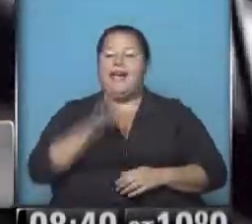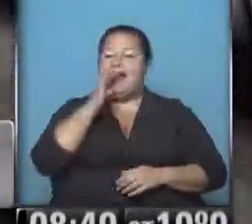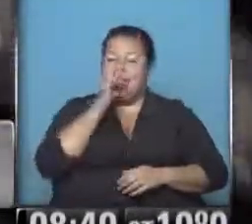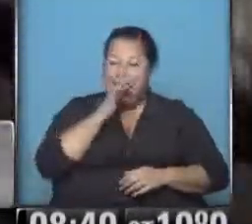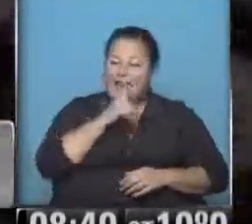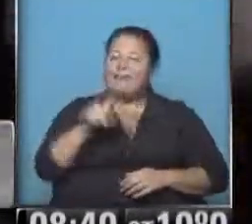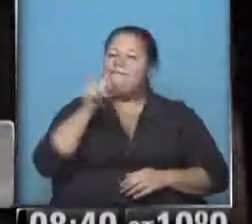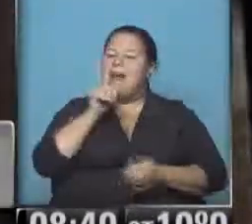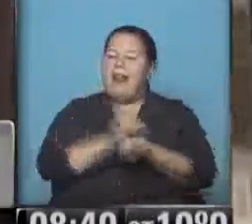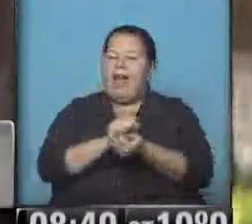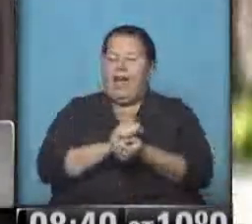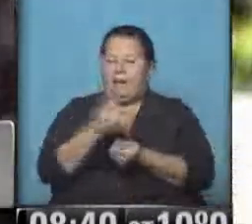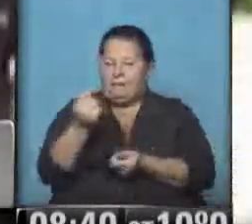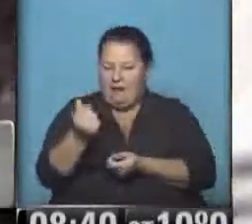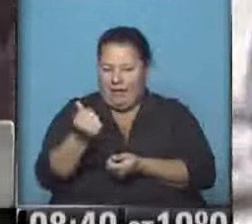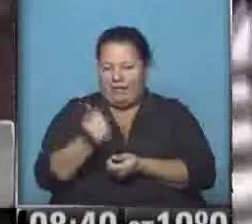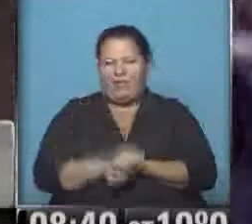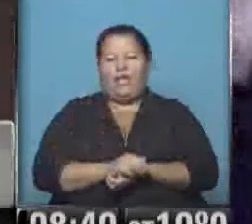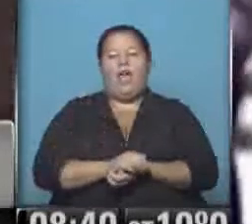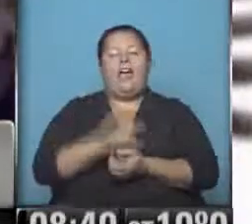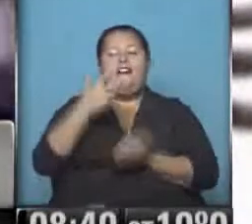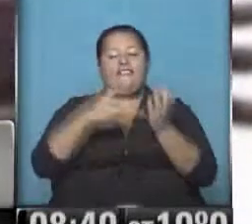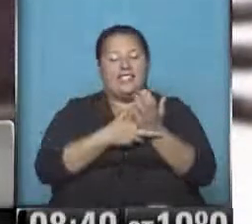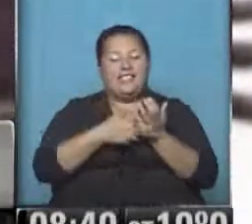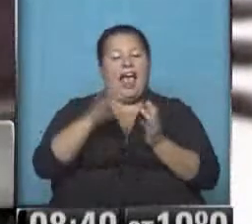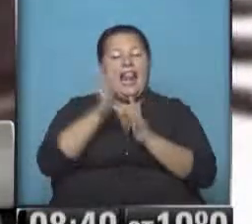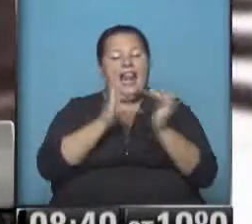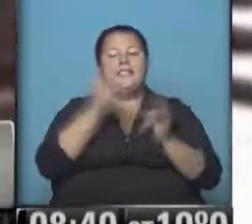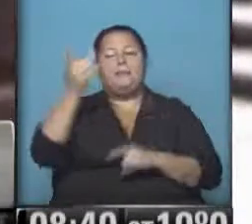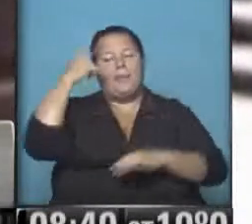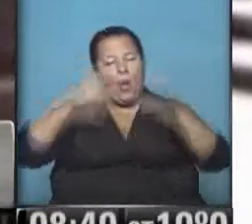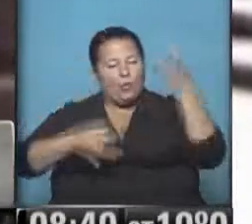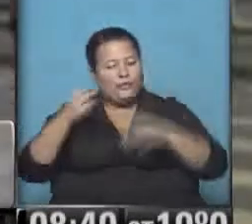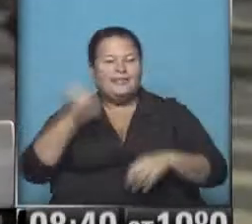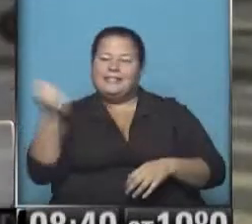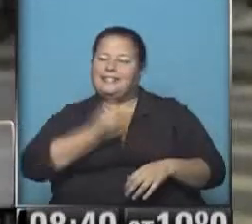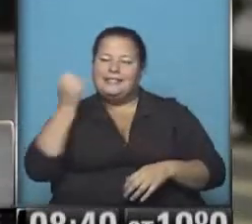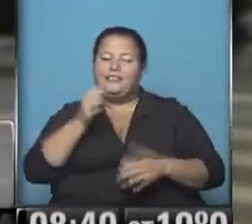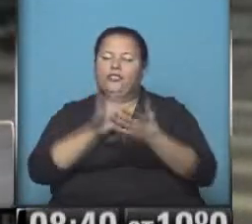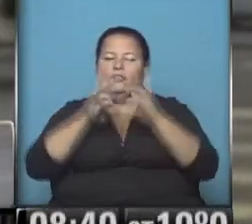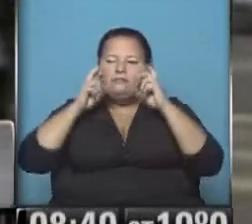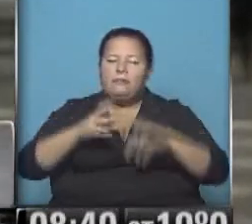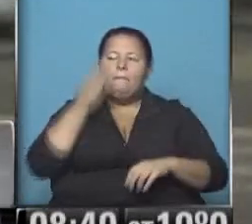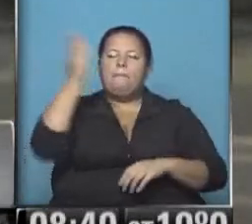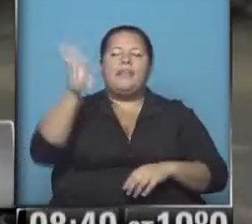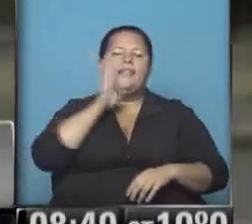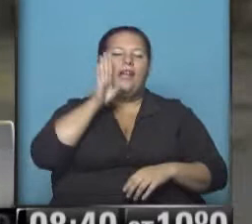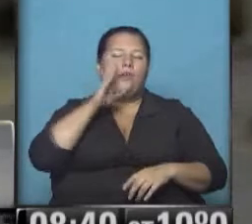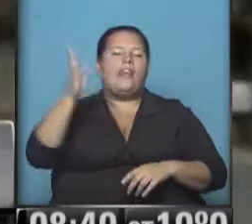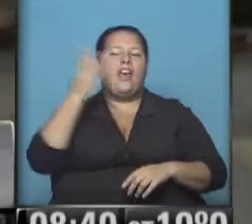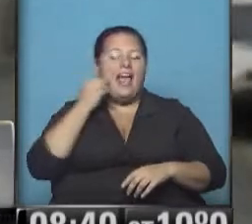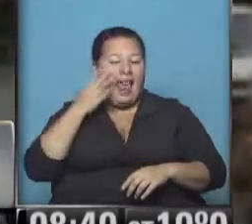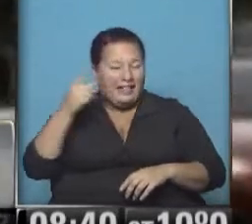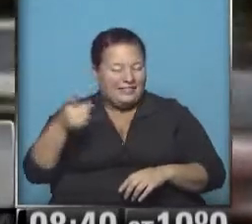un supuesto lavado de activos. El fiscal Iglesias le solicitó a la justicia insistir con los exhortos a Estados Unidos e